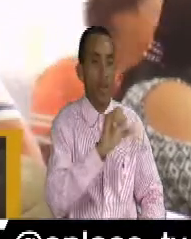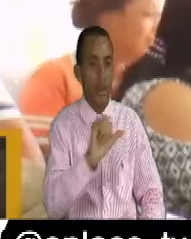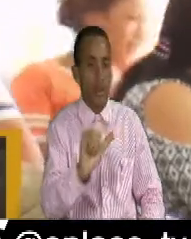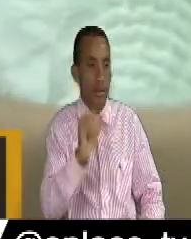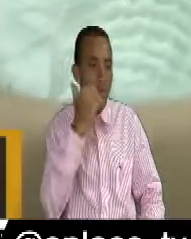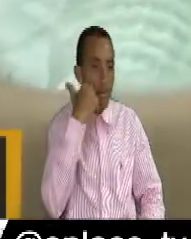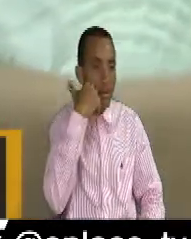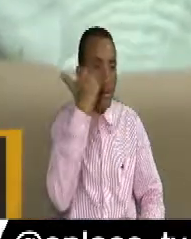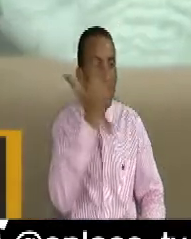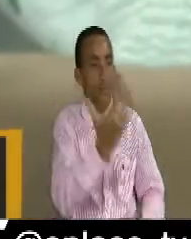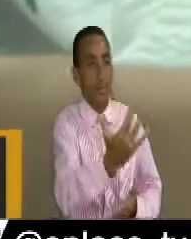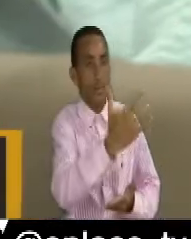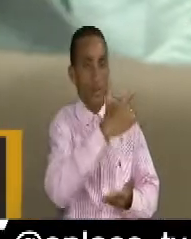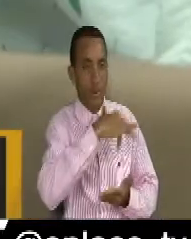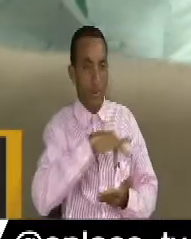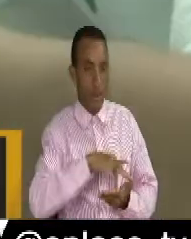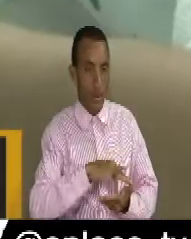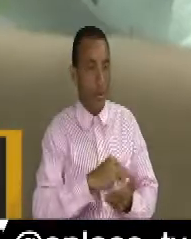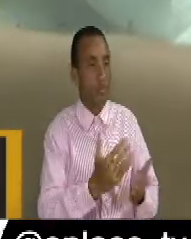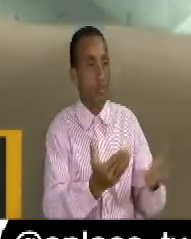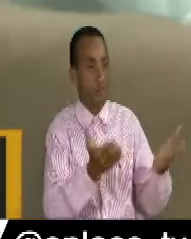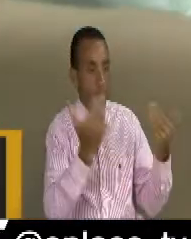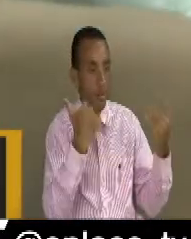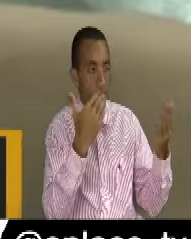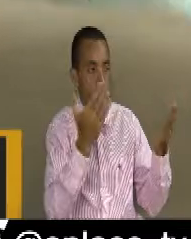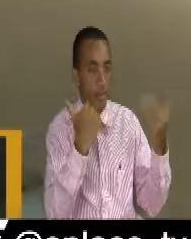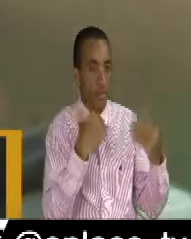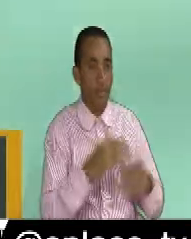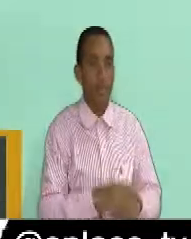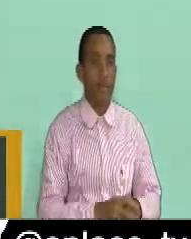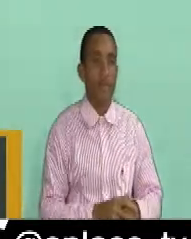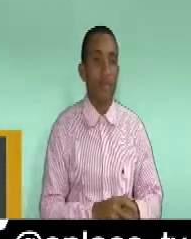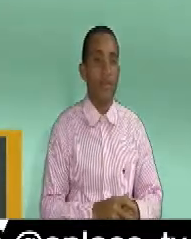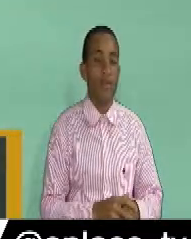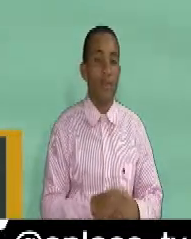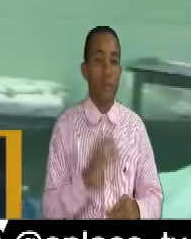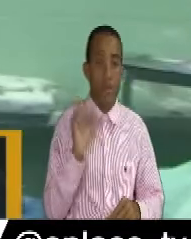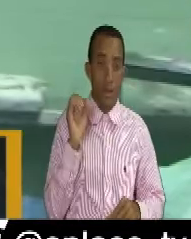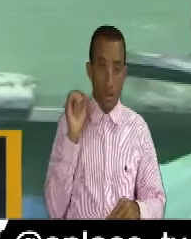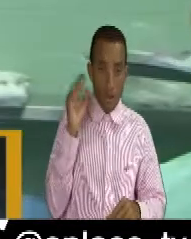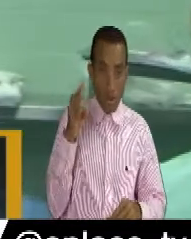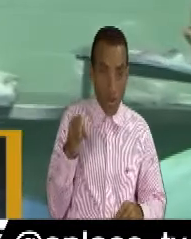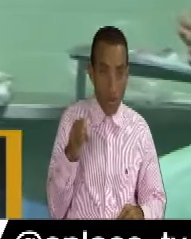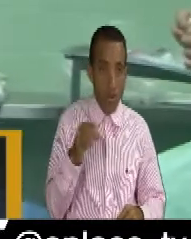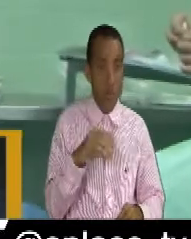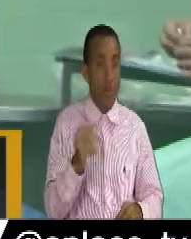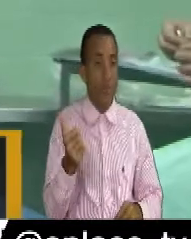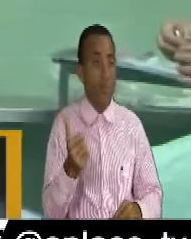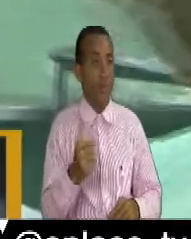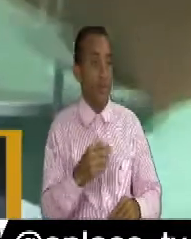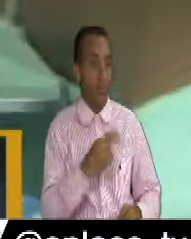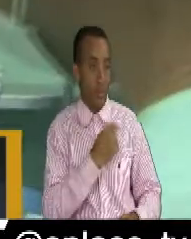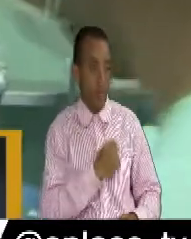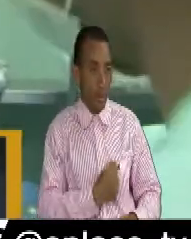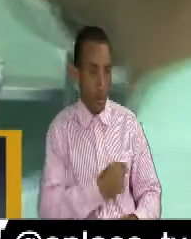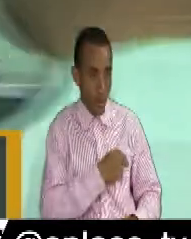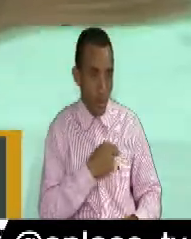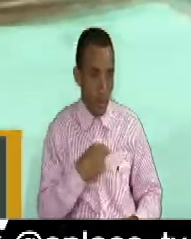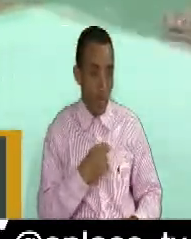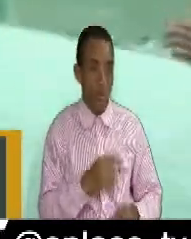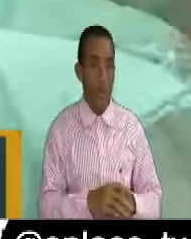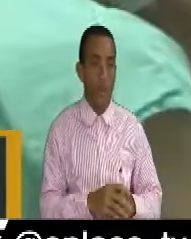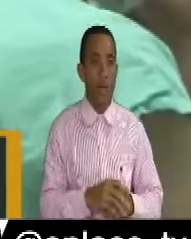venido al llamado y han atendido el llamado que ha hecho el club, la fundación, Ecopetrol, la Cruz Roja, que son los